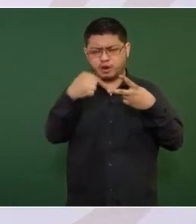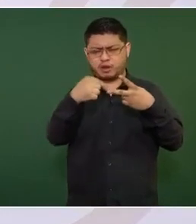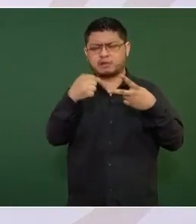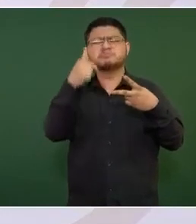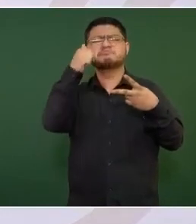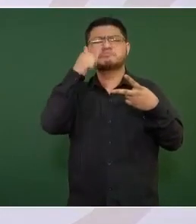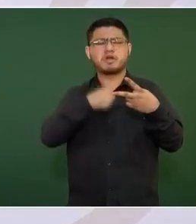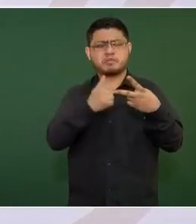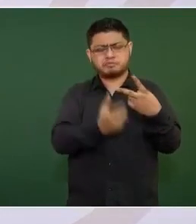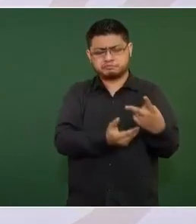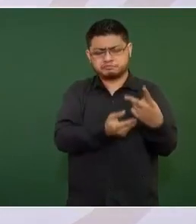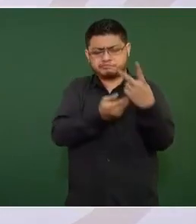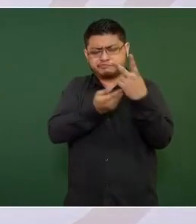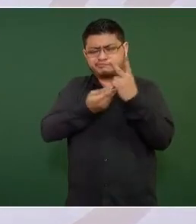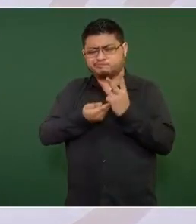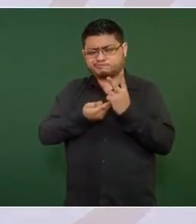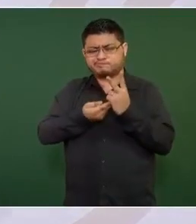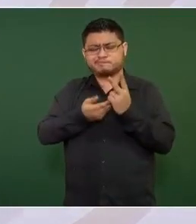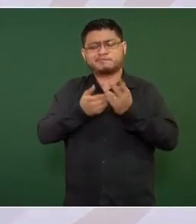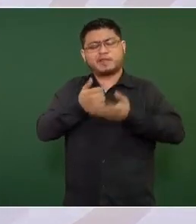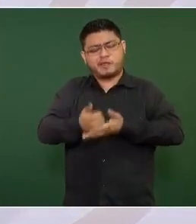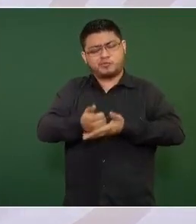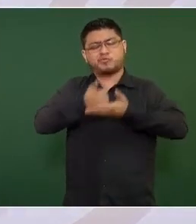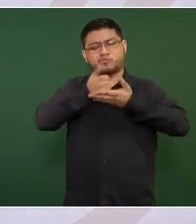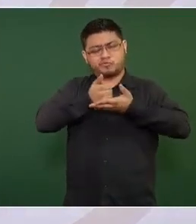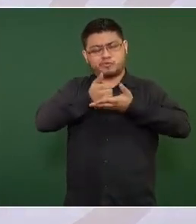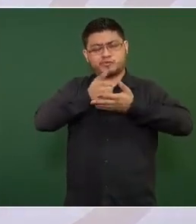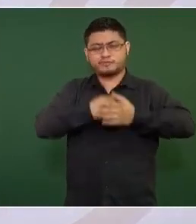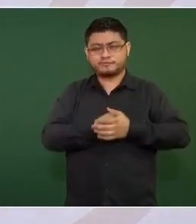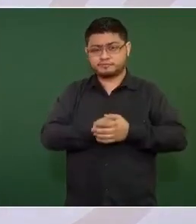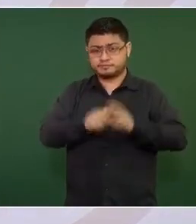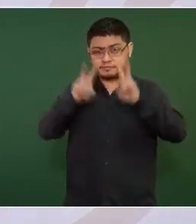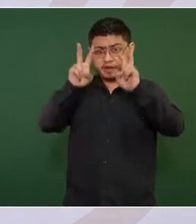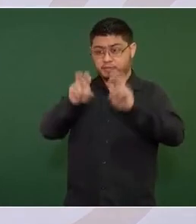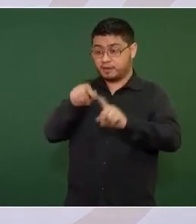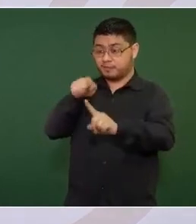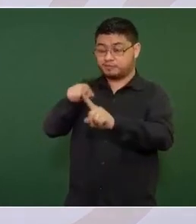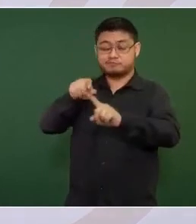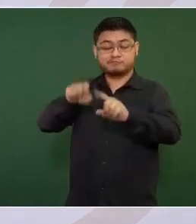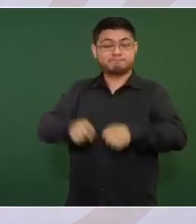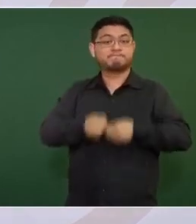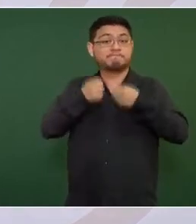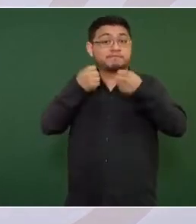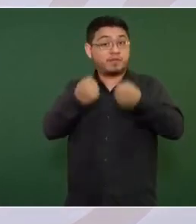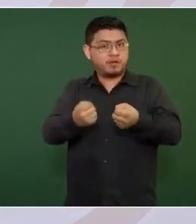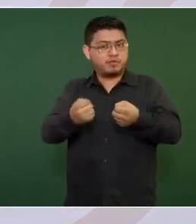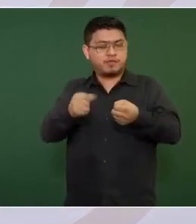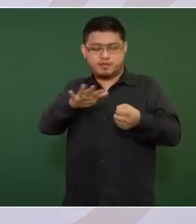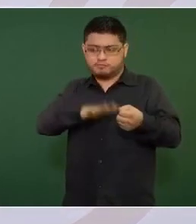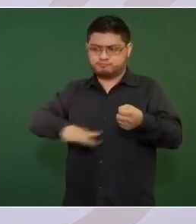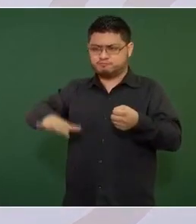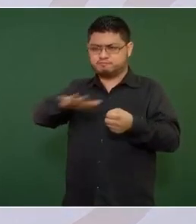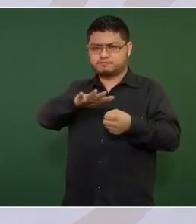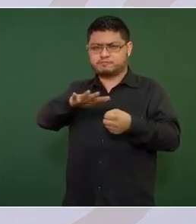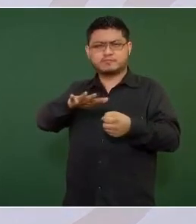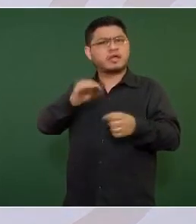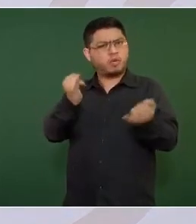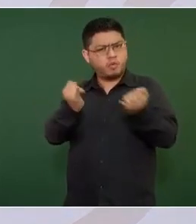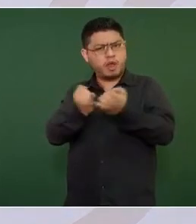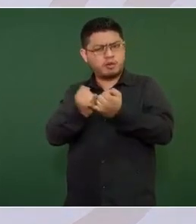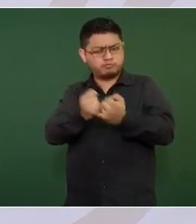grandes apoyos, no solo en materia de seguridad pública, sino también en labores de protección